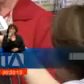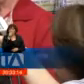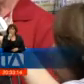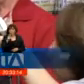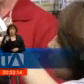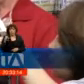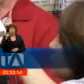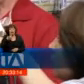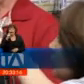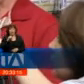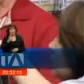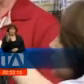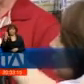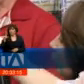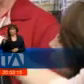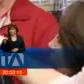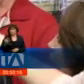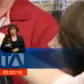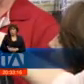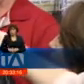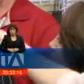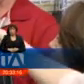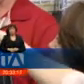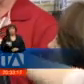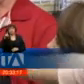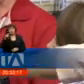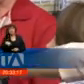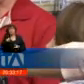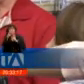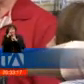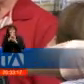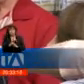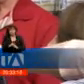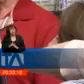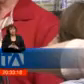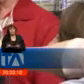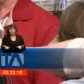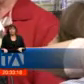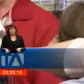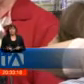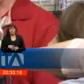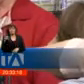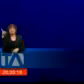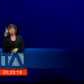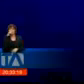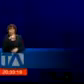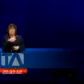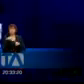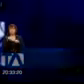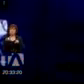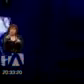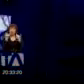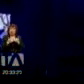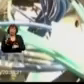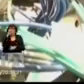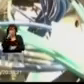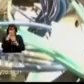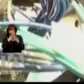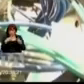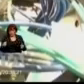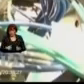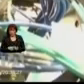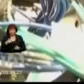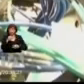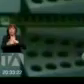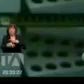tener suficientemente de comida sin tomar en cuenta que no puede comer carnes, es un poquito complicado, pero se está resolviendo. Respecto al proceso que se sigue